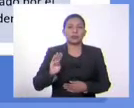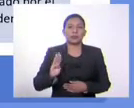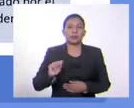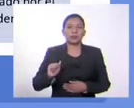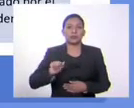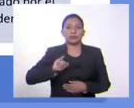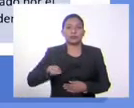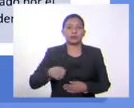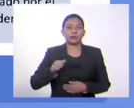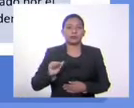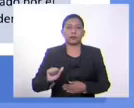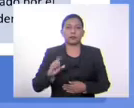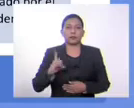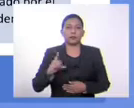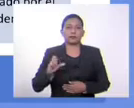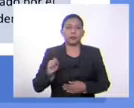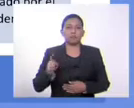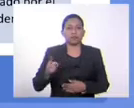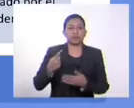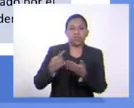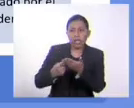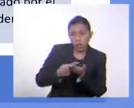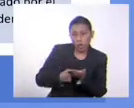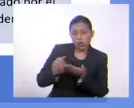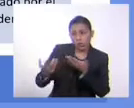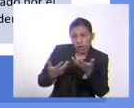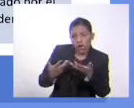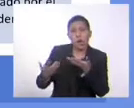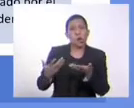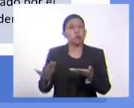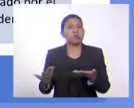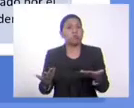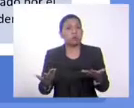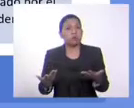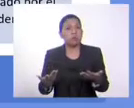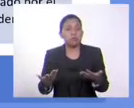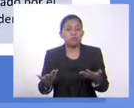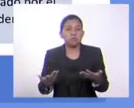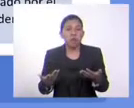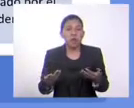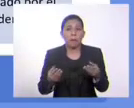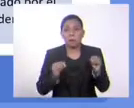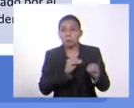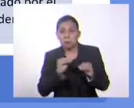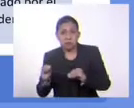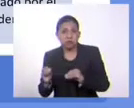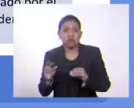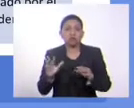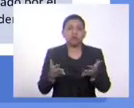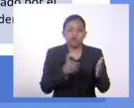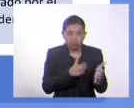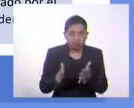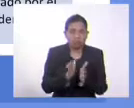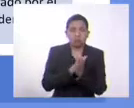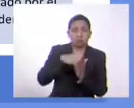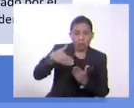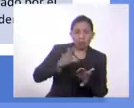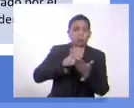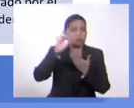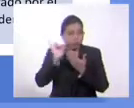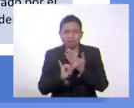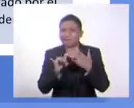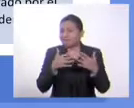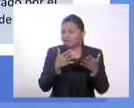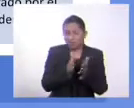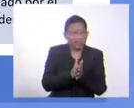ejecución de planes y de proyectos a través de esto. Quien Entonces, diseña la política exterior es el Ejecutivo. Es el en ese Ejecutivo, sentido. así Para es. decirlo más rápido, el